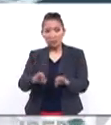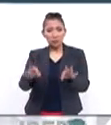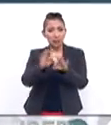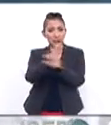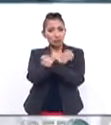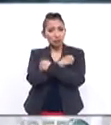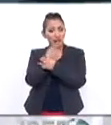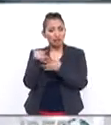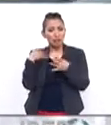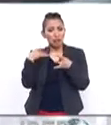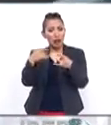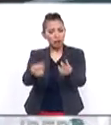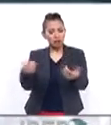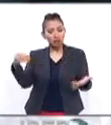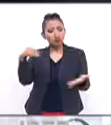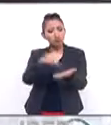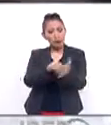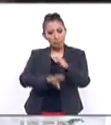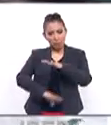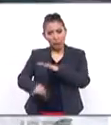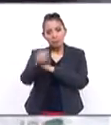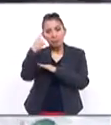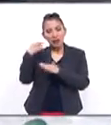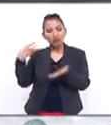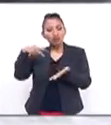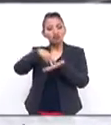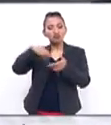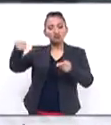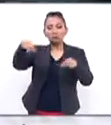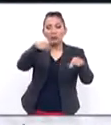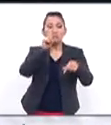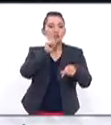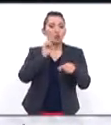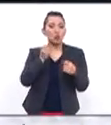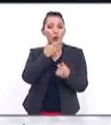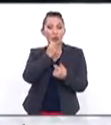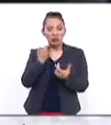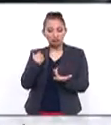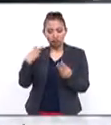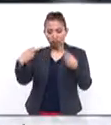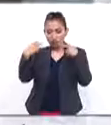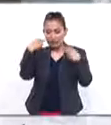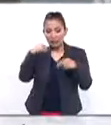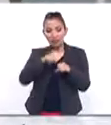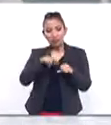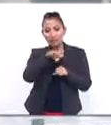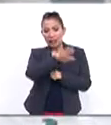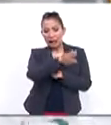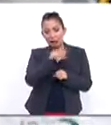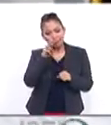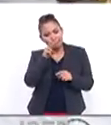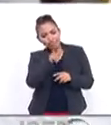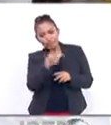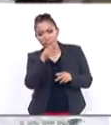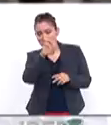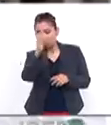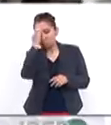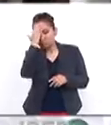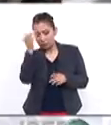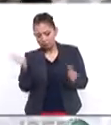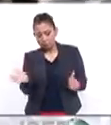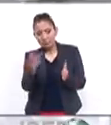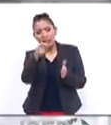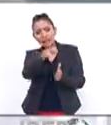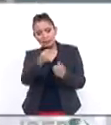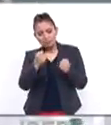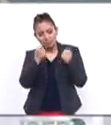de la educación de calidad, que es la base para empoderar a las mujeres o a los hombres y a sus sociedades. Debemos reconocer y promover